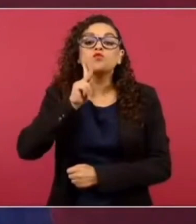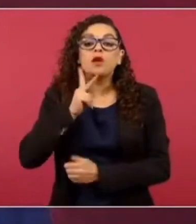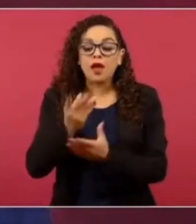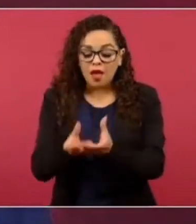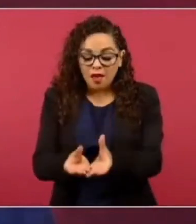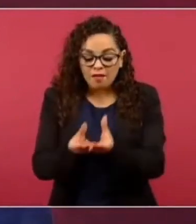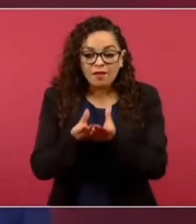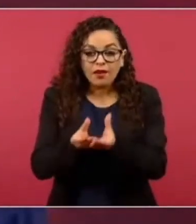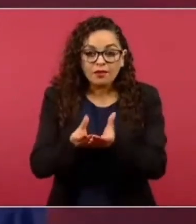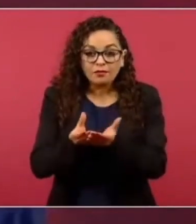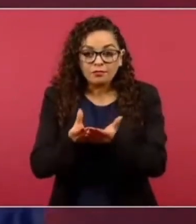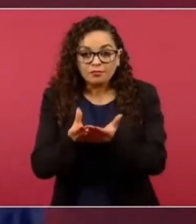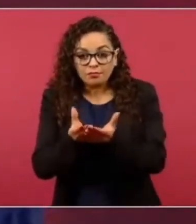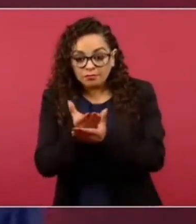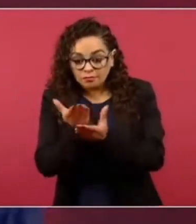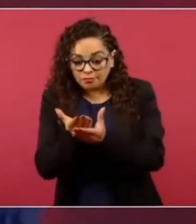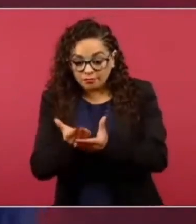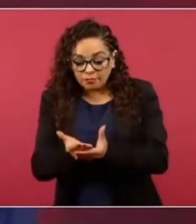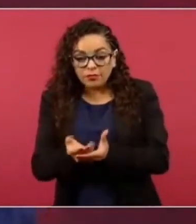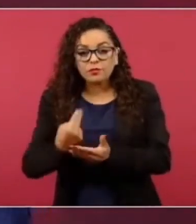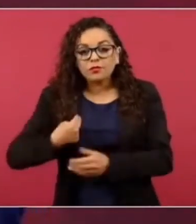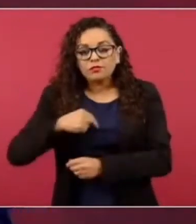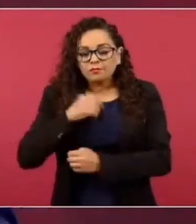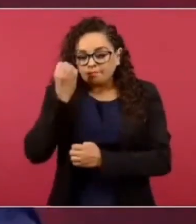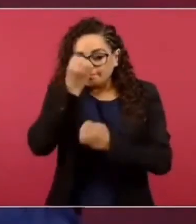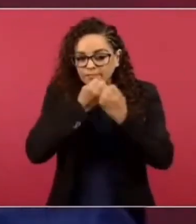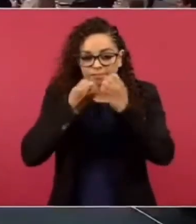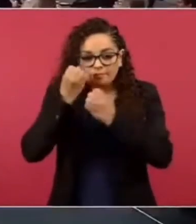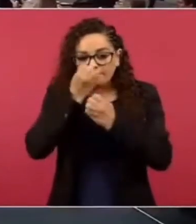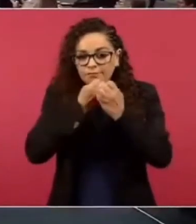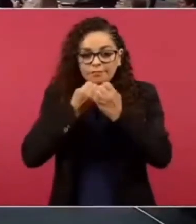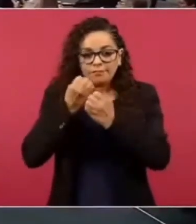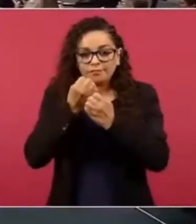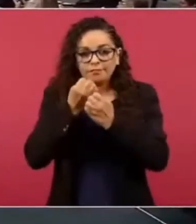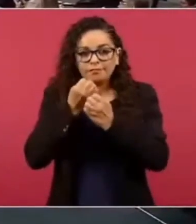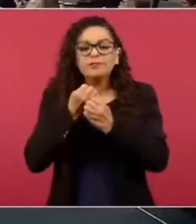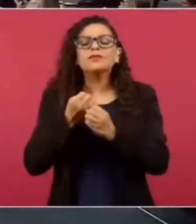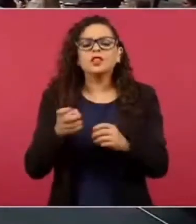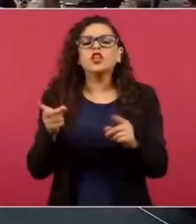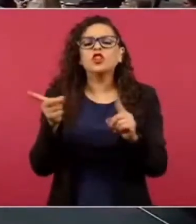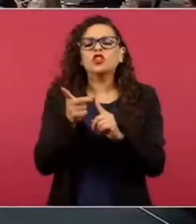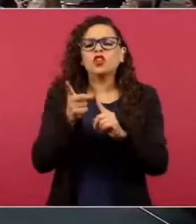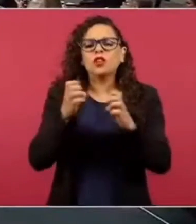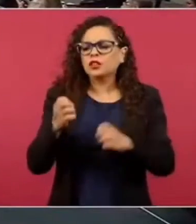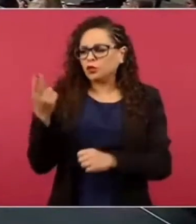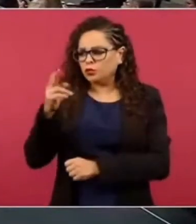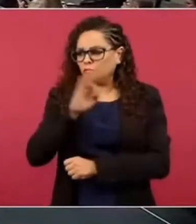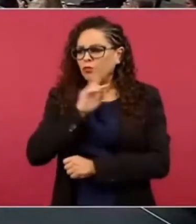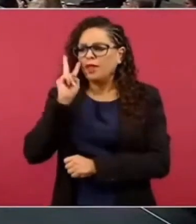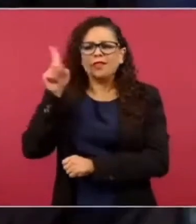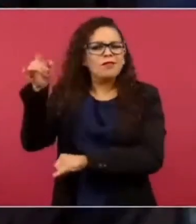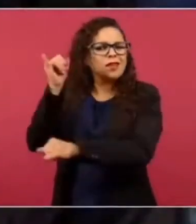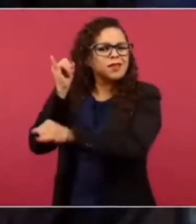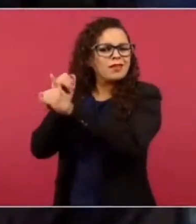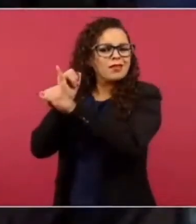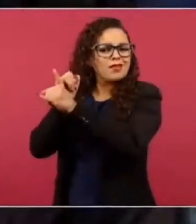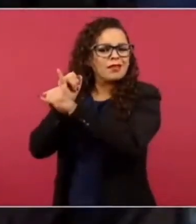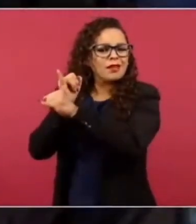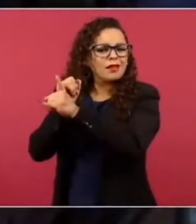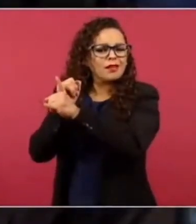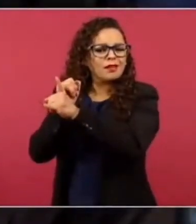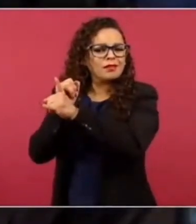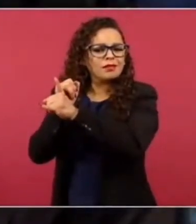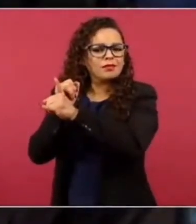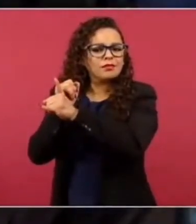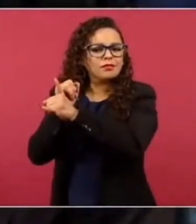analizamos y están en el internet Y si no fueron todas las pruebas que se tenían en Bueno, Estados eso